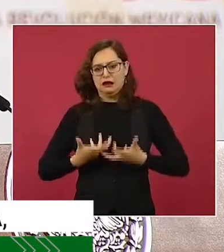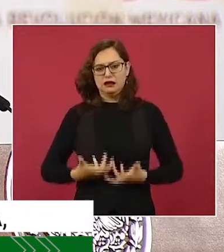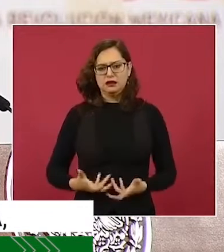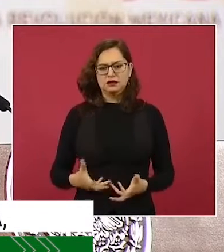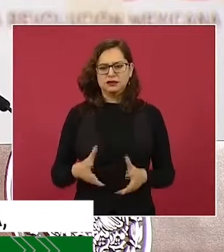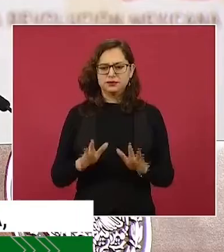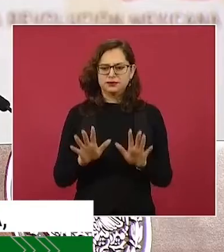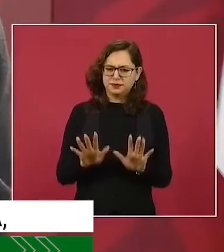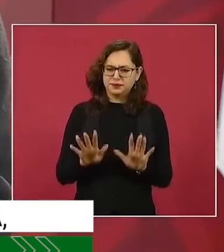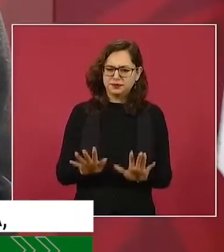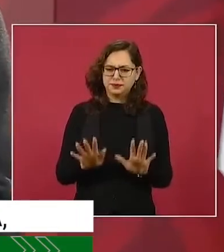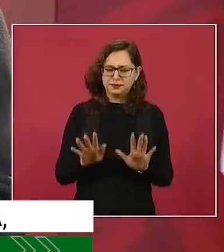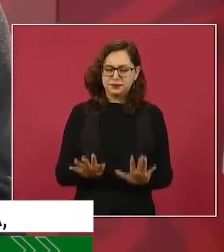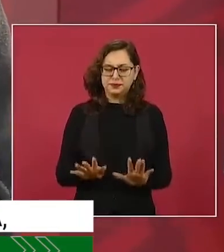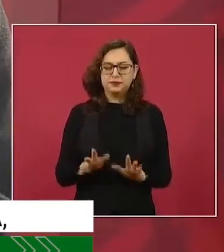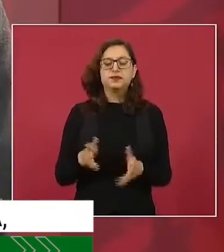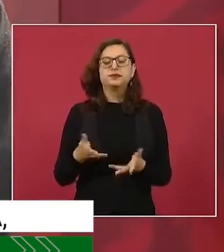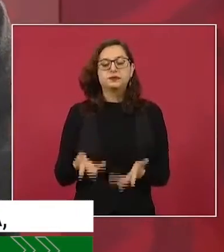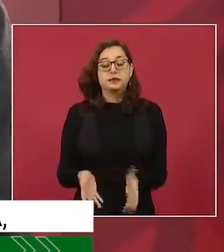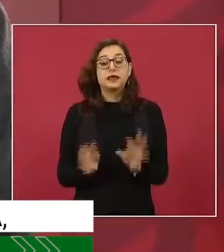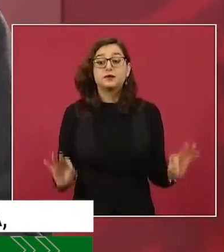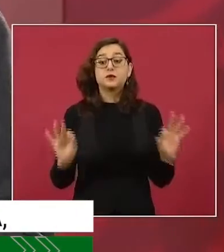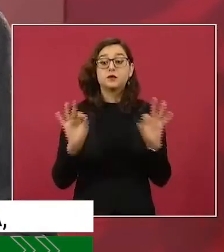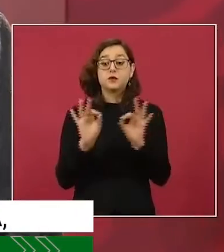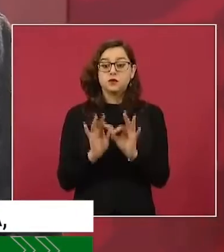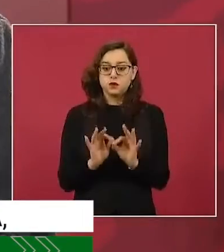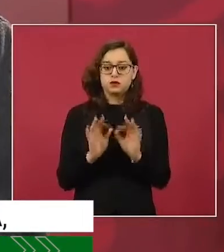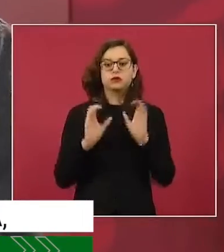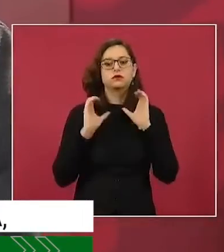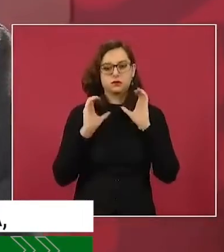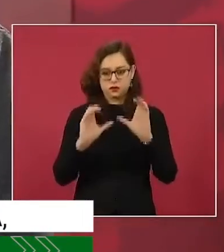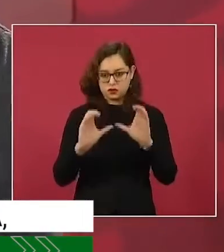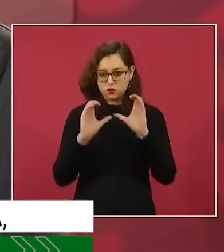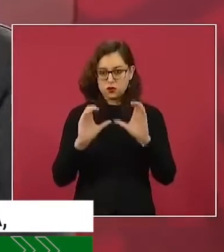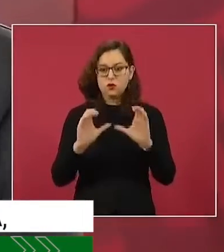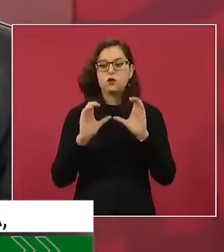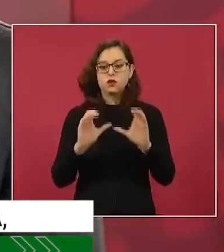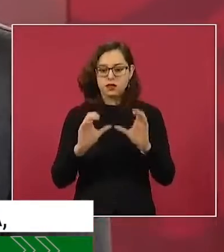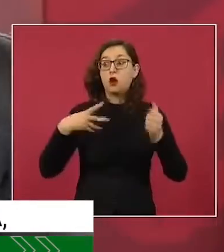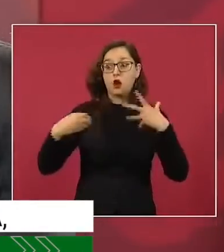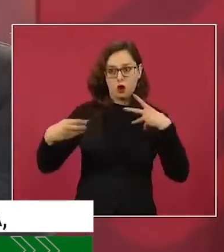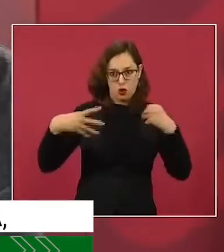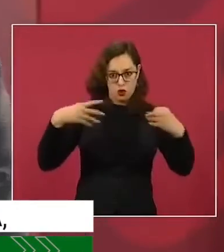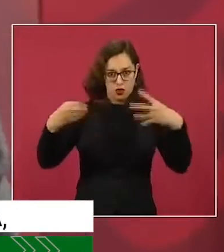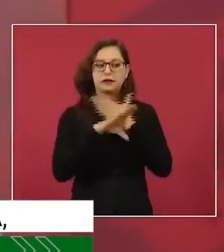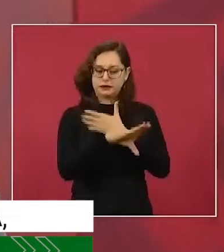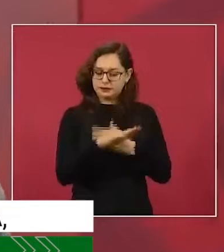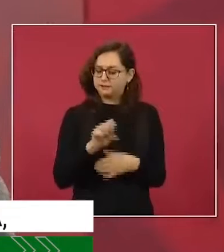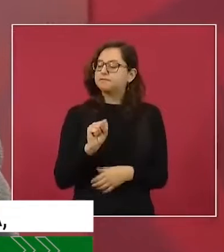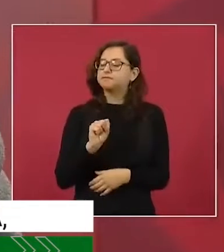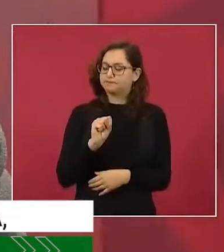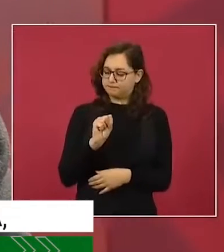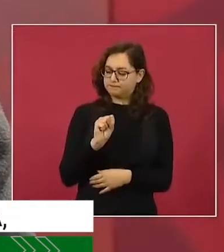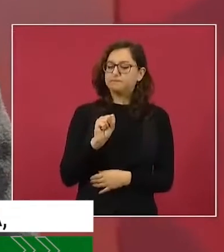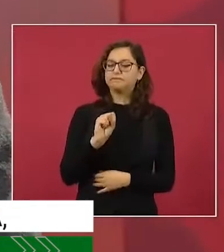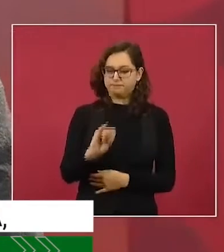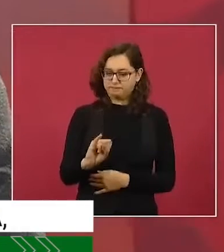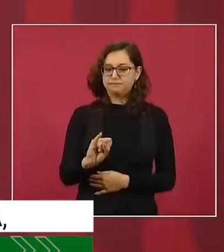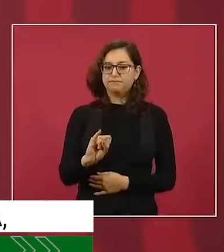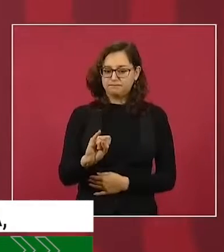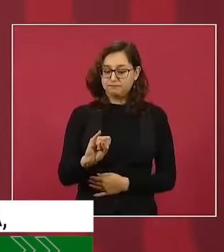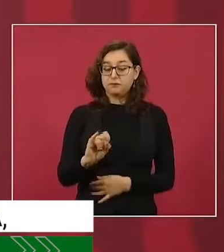De todas formas, hay que cuidarnos de evitar contagios porque eso sí, se trata de